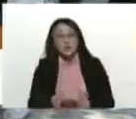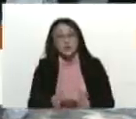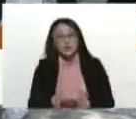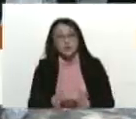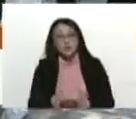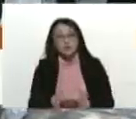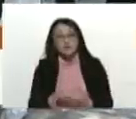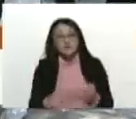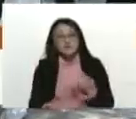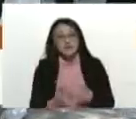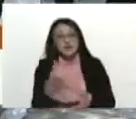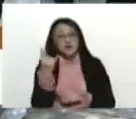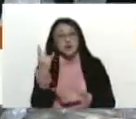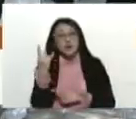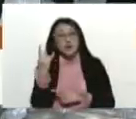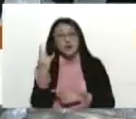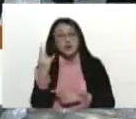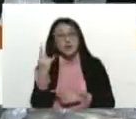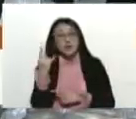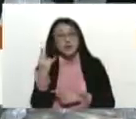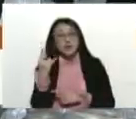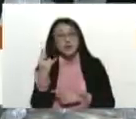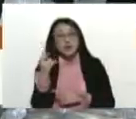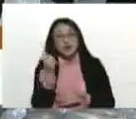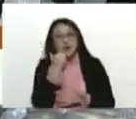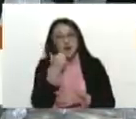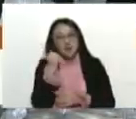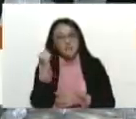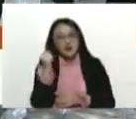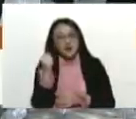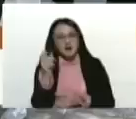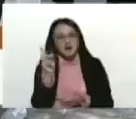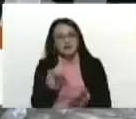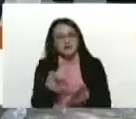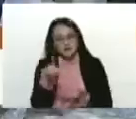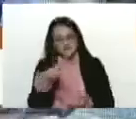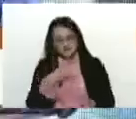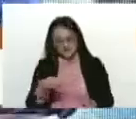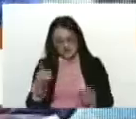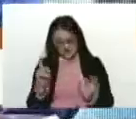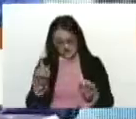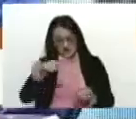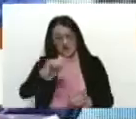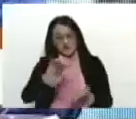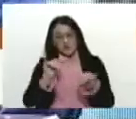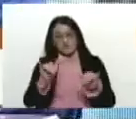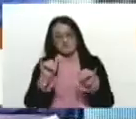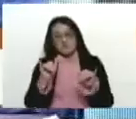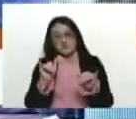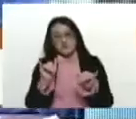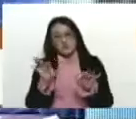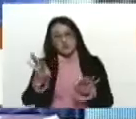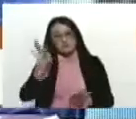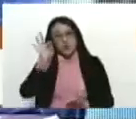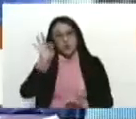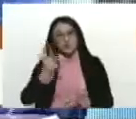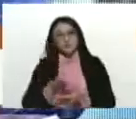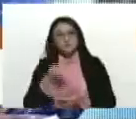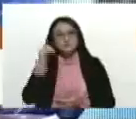salió a a reclamar la presencia de el presidente que ellos habían electo